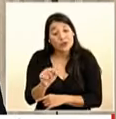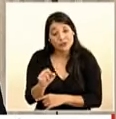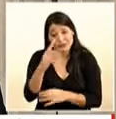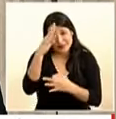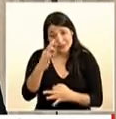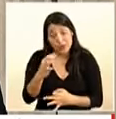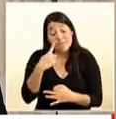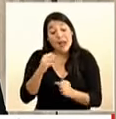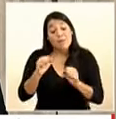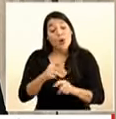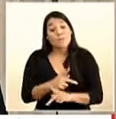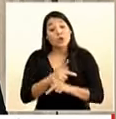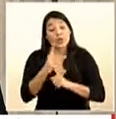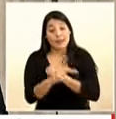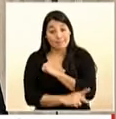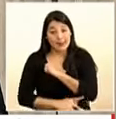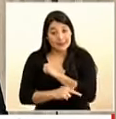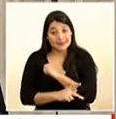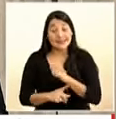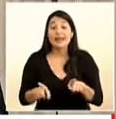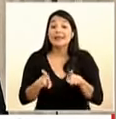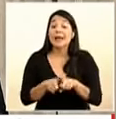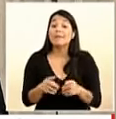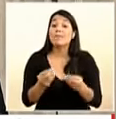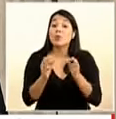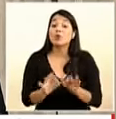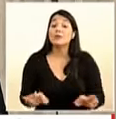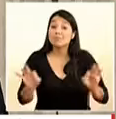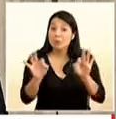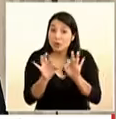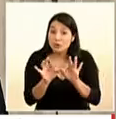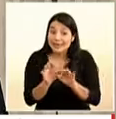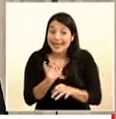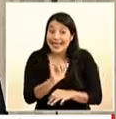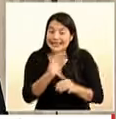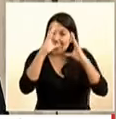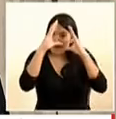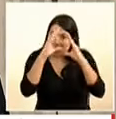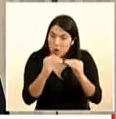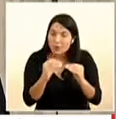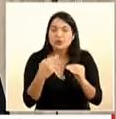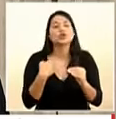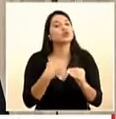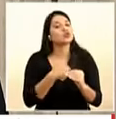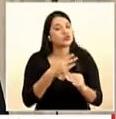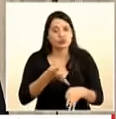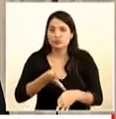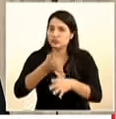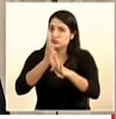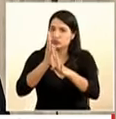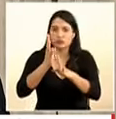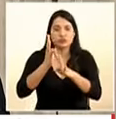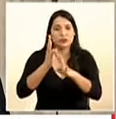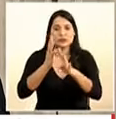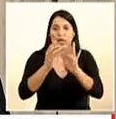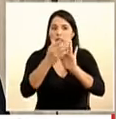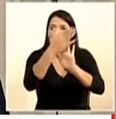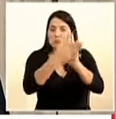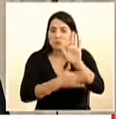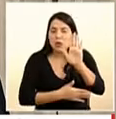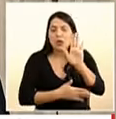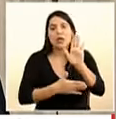como país también muy importante es que esta información estará circulando en forma de infográfico en